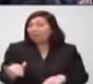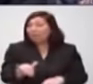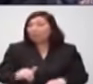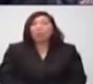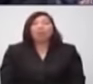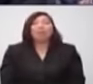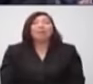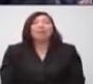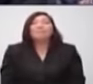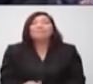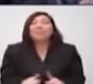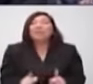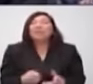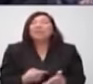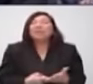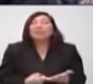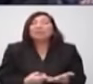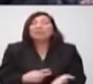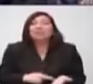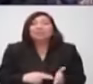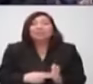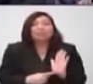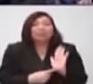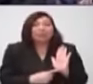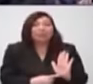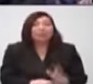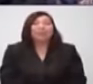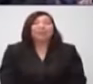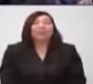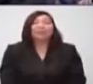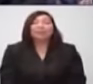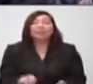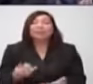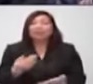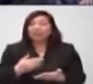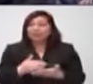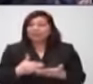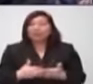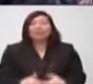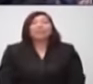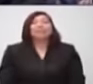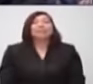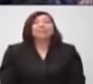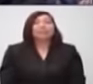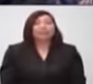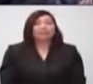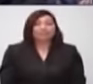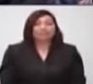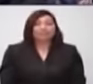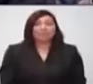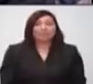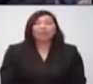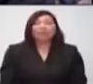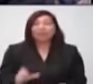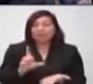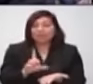Pero, ¿a qué se debe que les presentamos estos indicadores, señores congresistas? En la